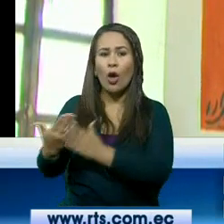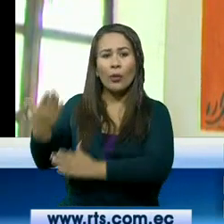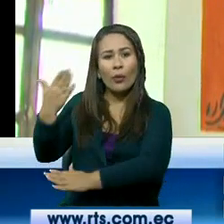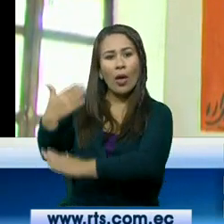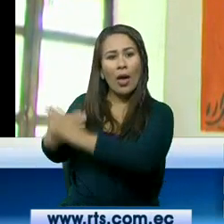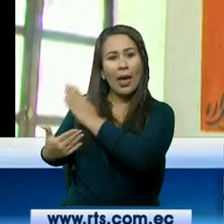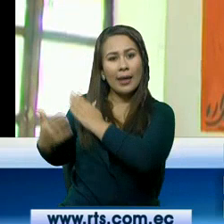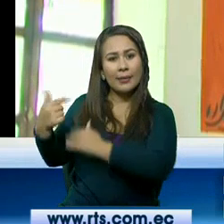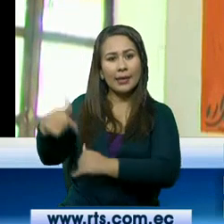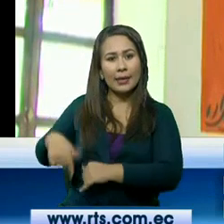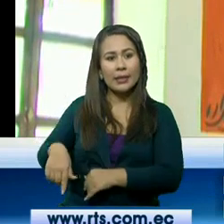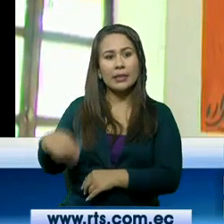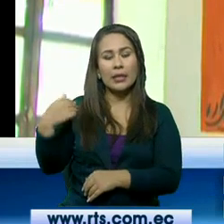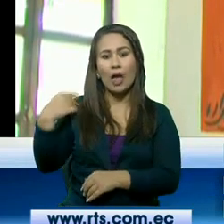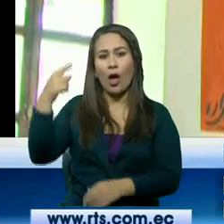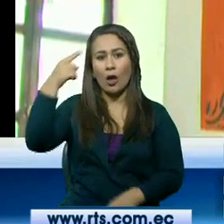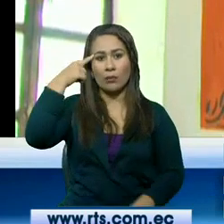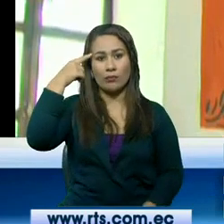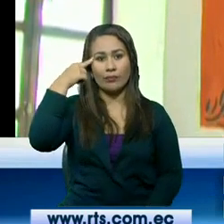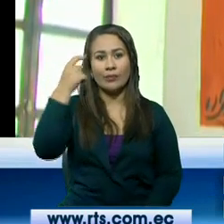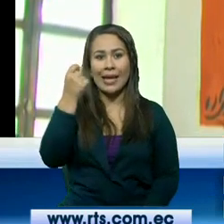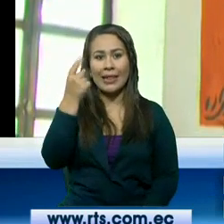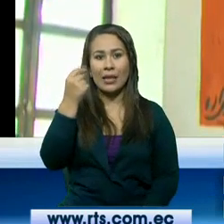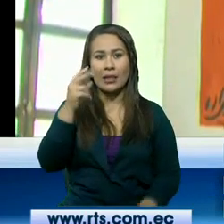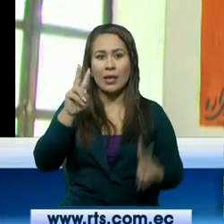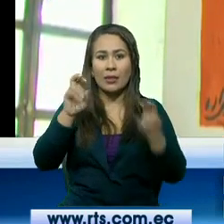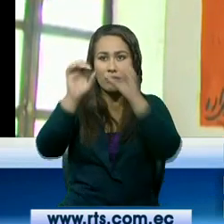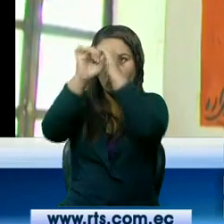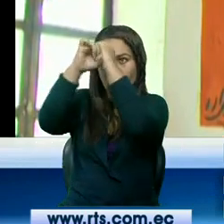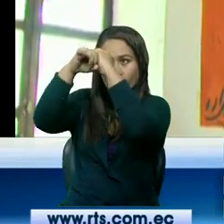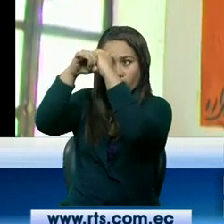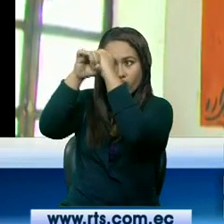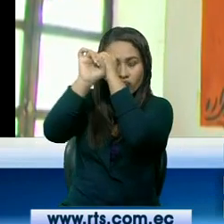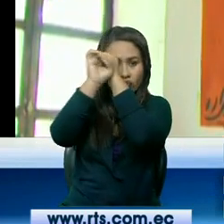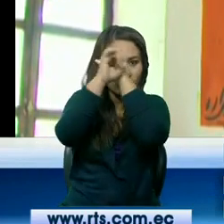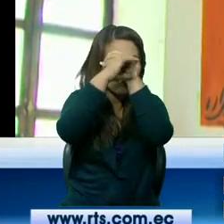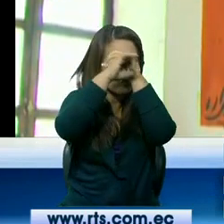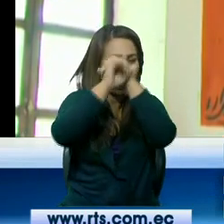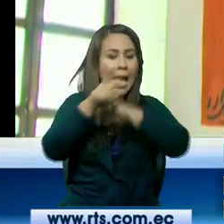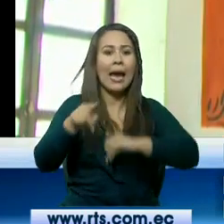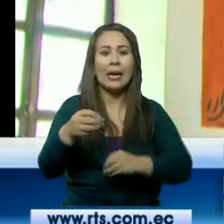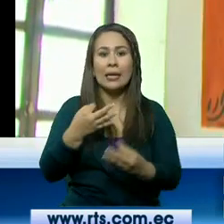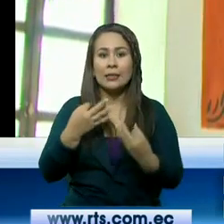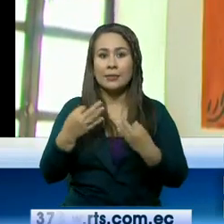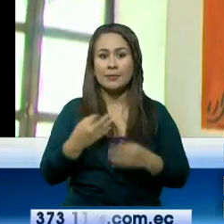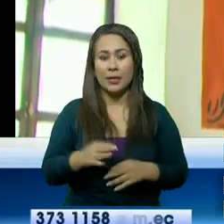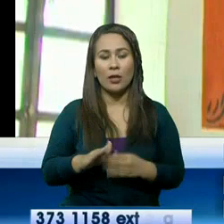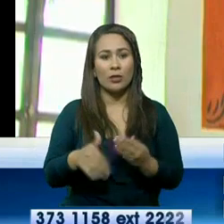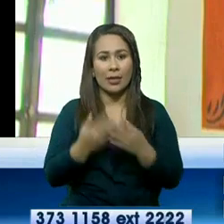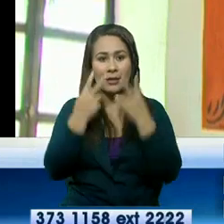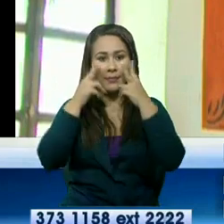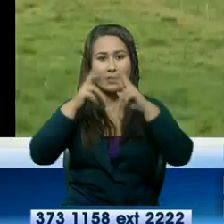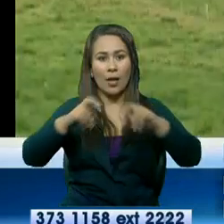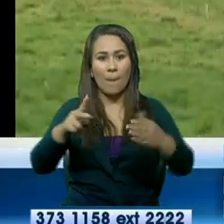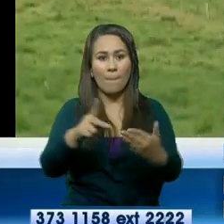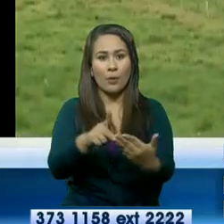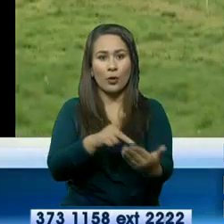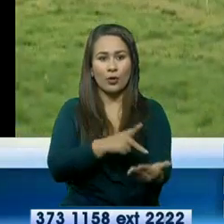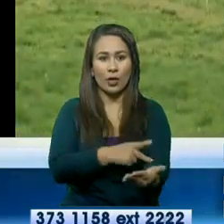aquí ya se tenía una conciencia plena de astronomía, ¿no? Y de eso se trata justamente la investigación del proyecto